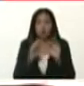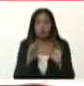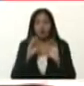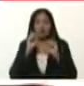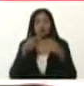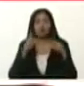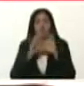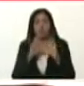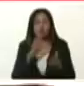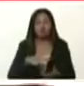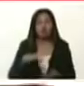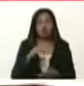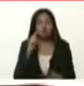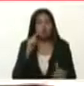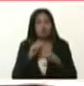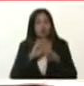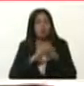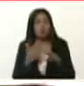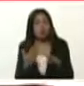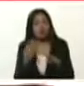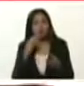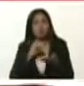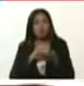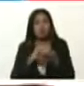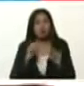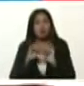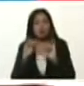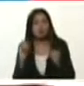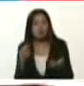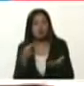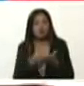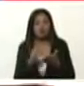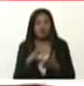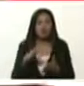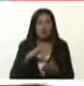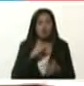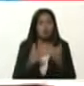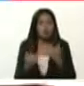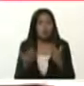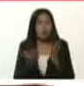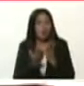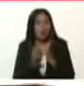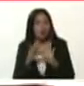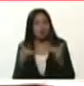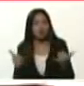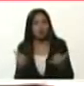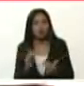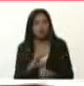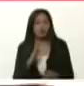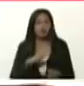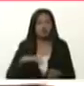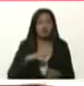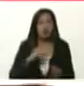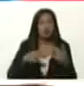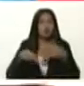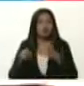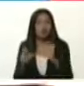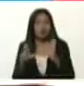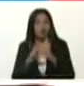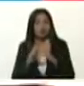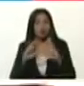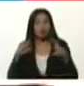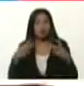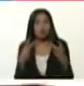dónde exactamente y por qué voy a poner el ambulatorio. ¿Dónde termino la escuela tal? ¿Dónde construyo el liceo nuevo?